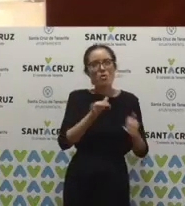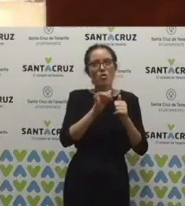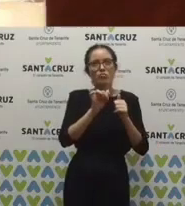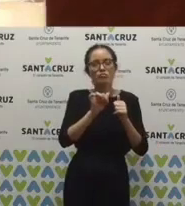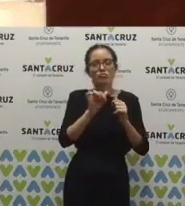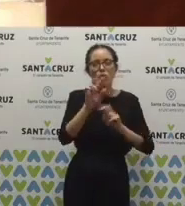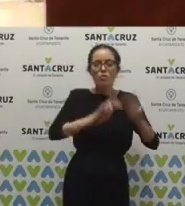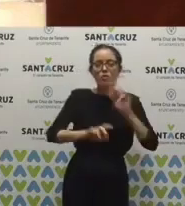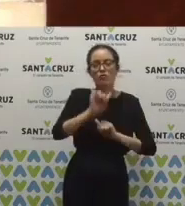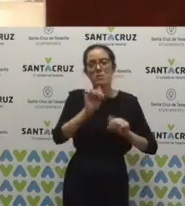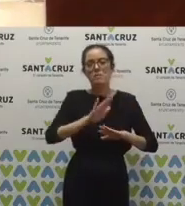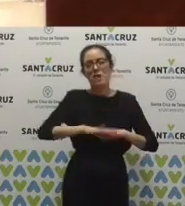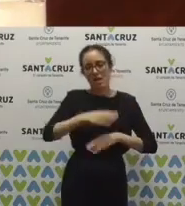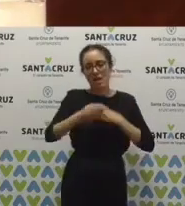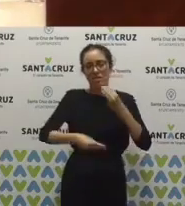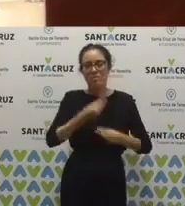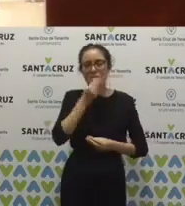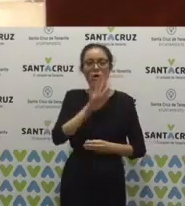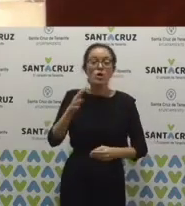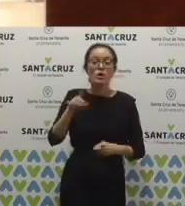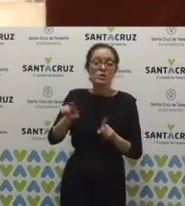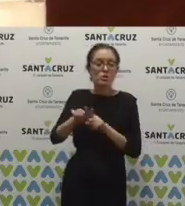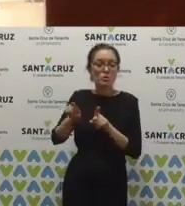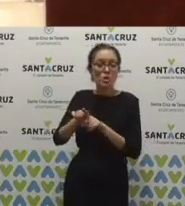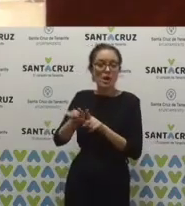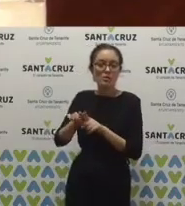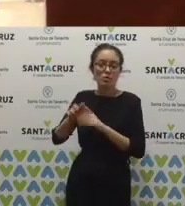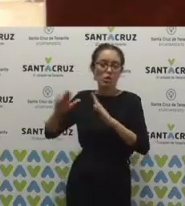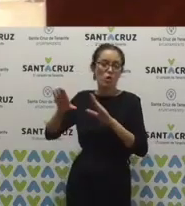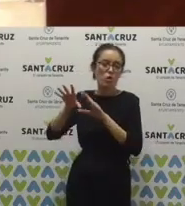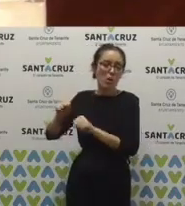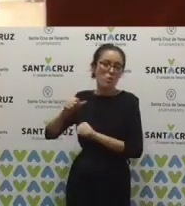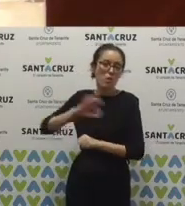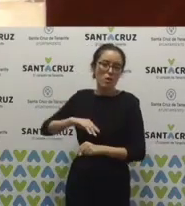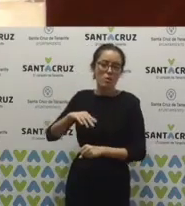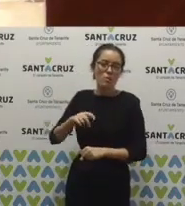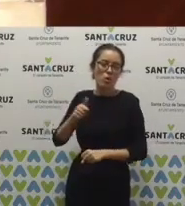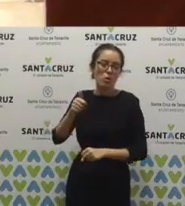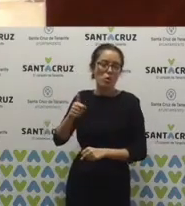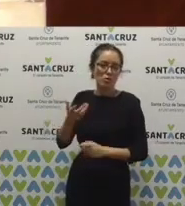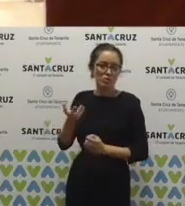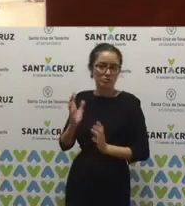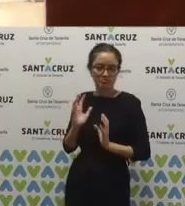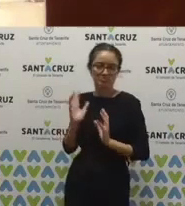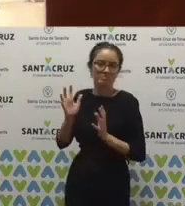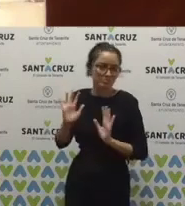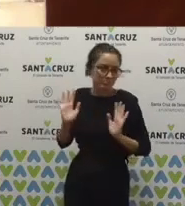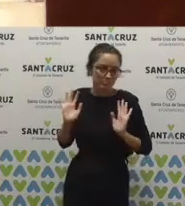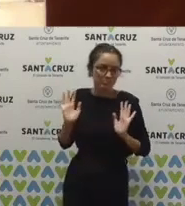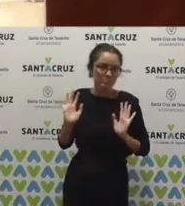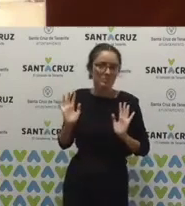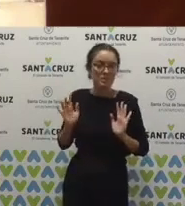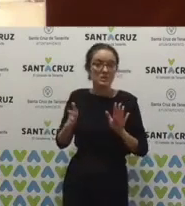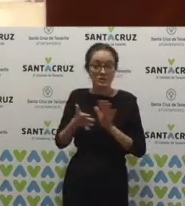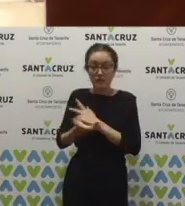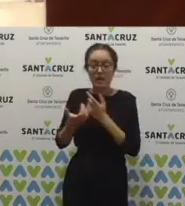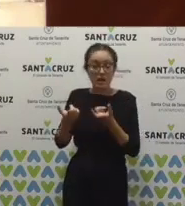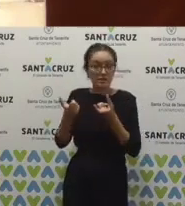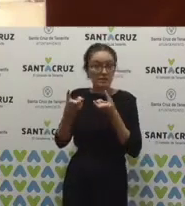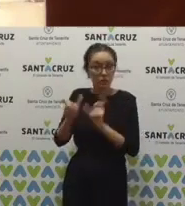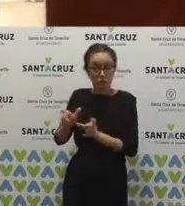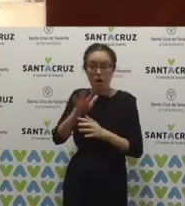presentes y cuando dije los okupas puede que lo haya dicho de una manera un tanto provocativa pero evidentemente es un sector que en esta